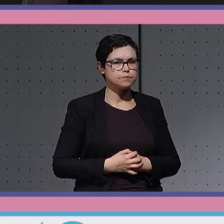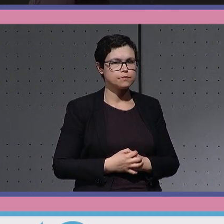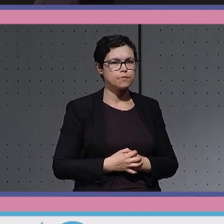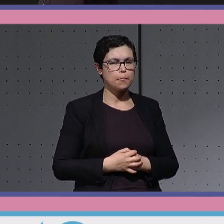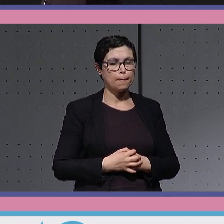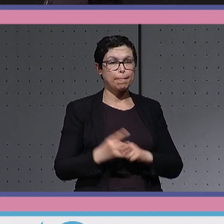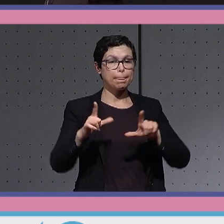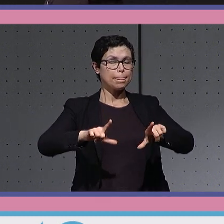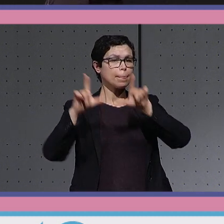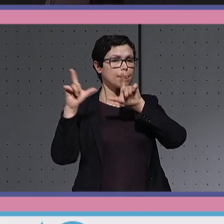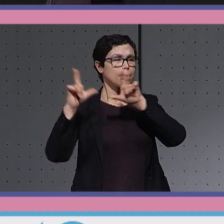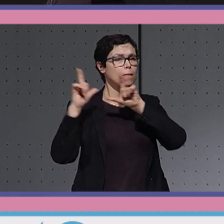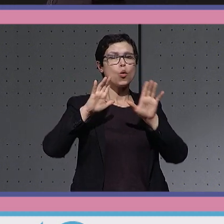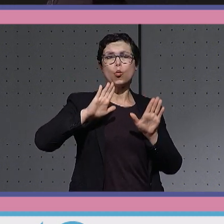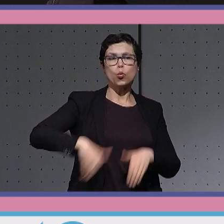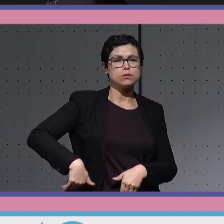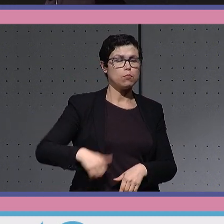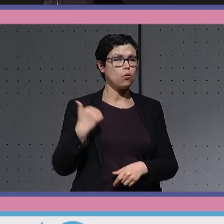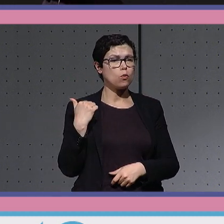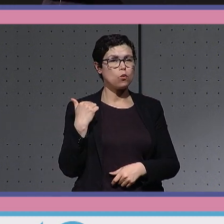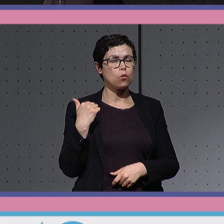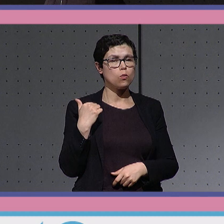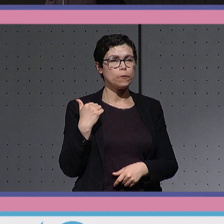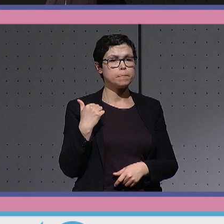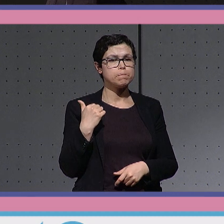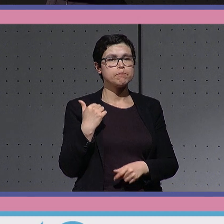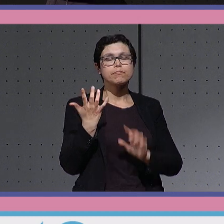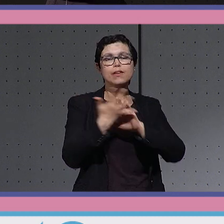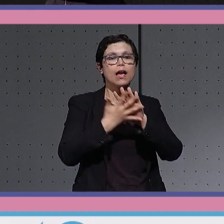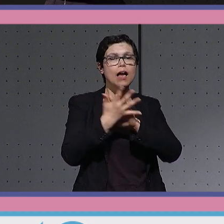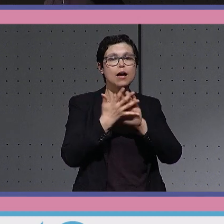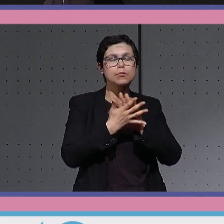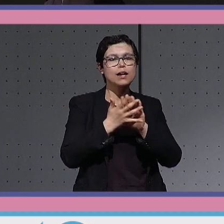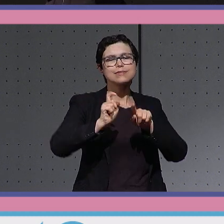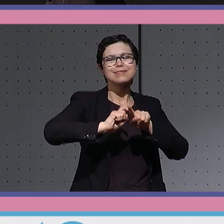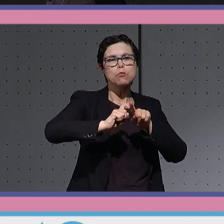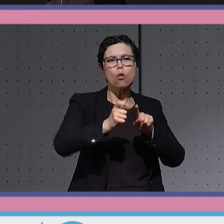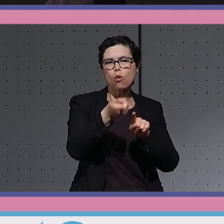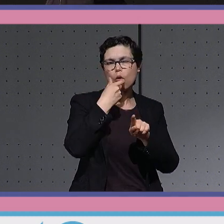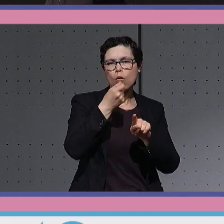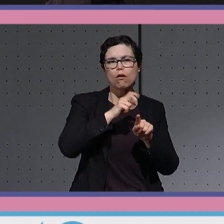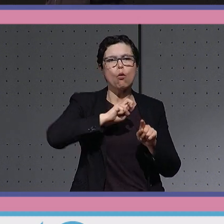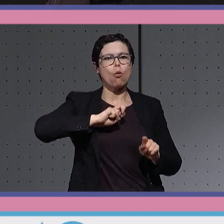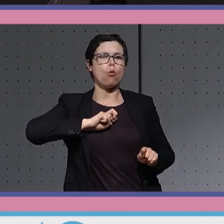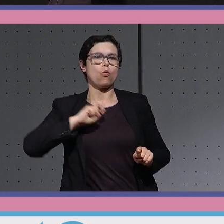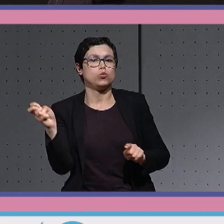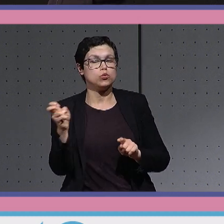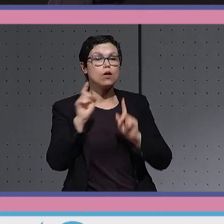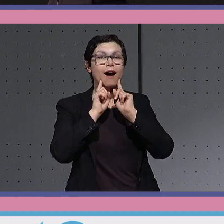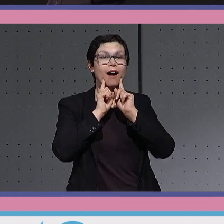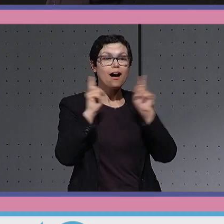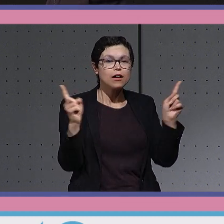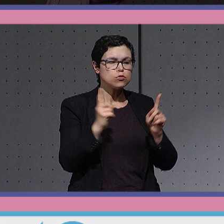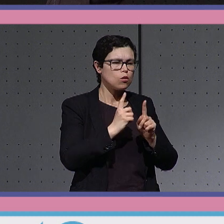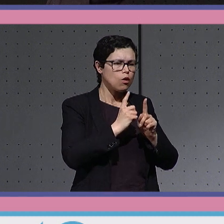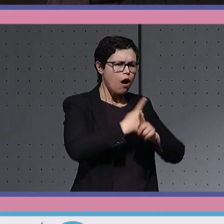Estas diapositivas últimas que os presento tienen que ver con otros tipos de tratamientos farmacológicos que nos vemos abocados a utilizar como